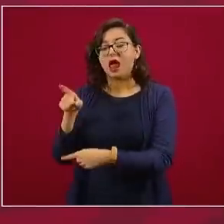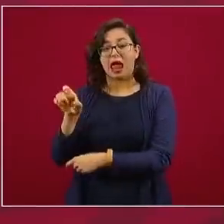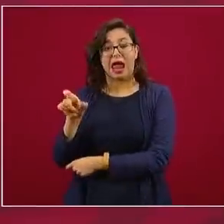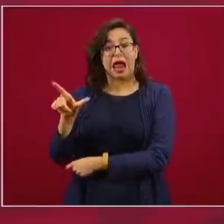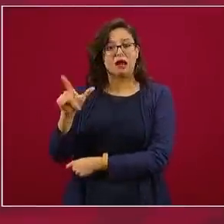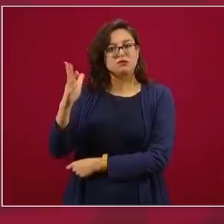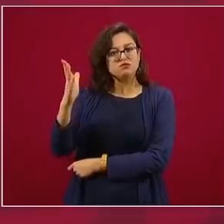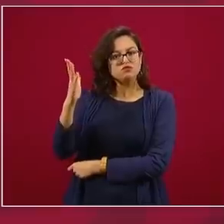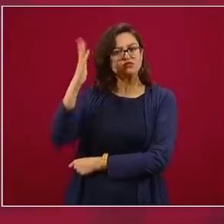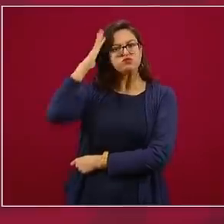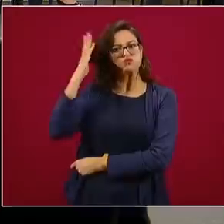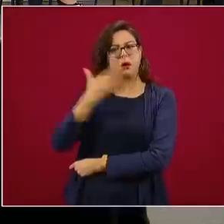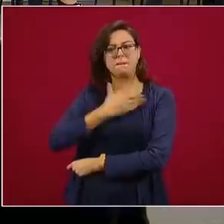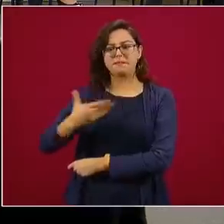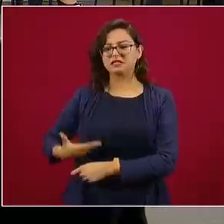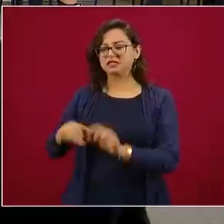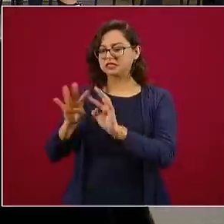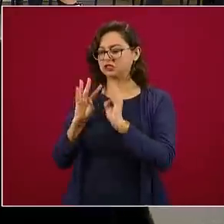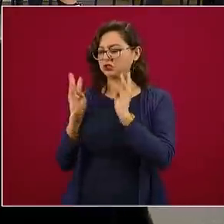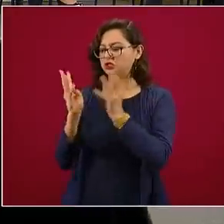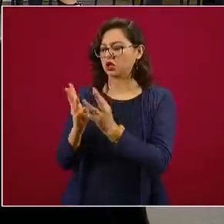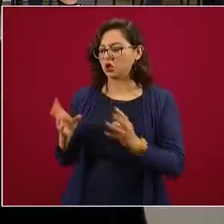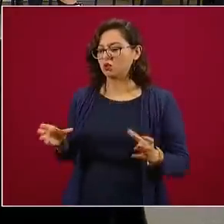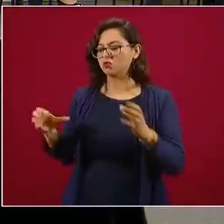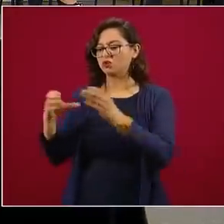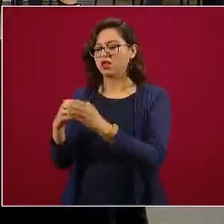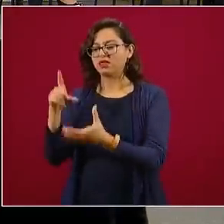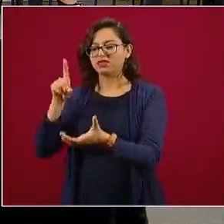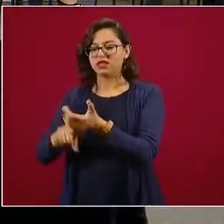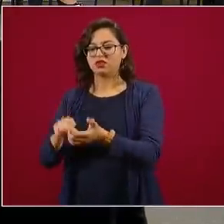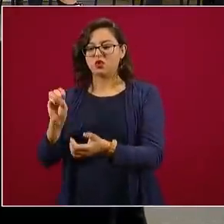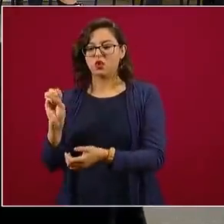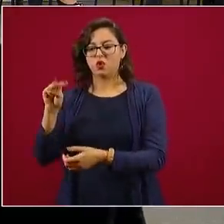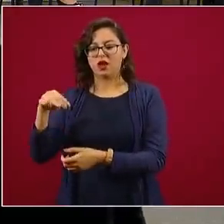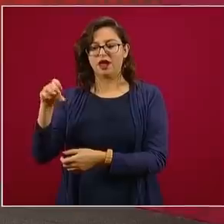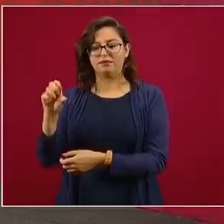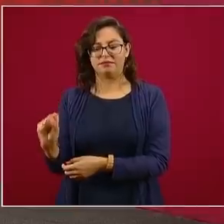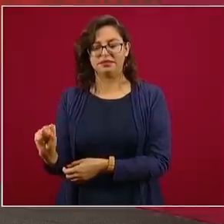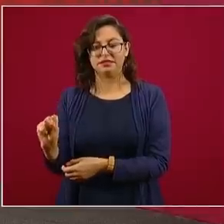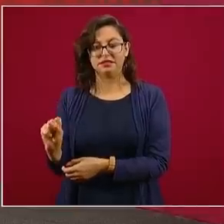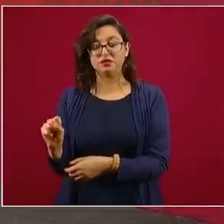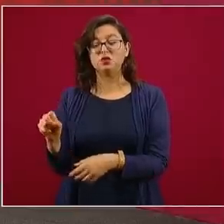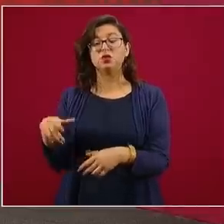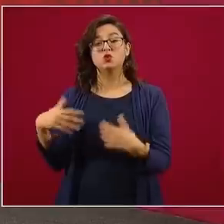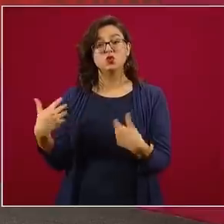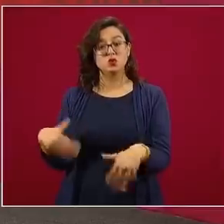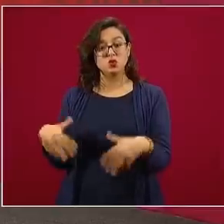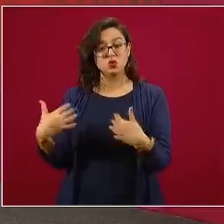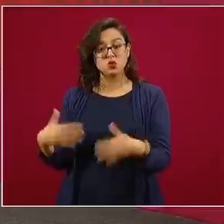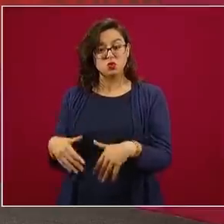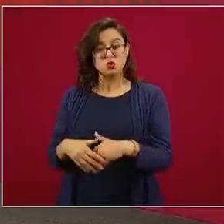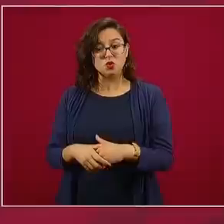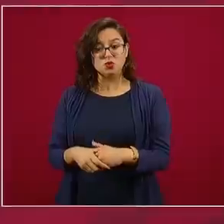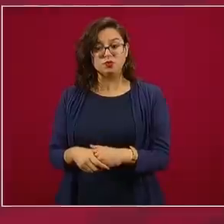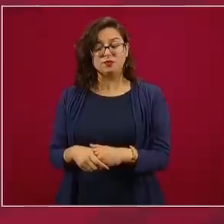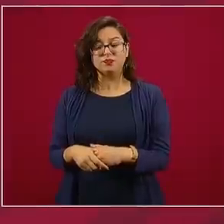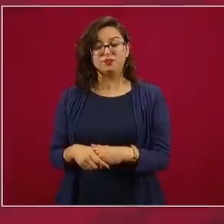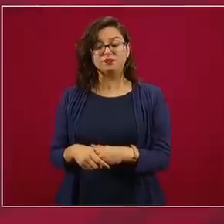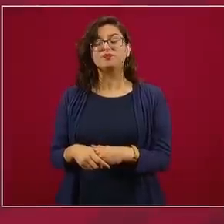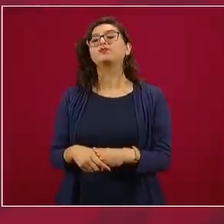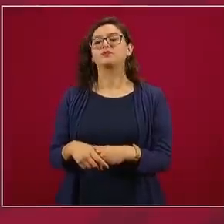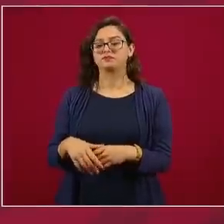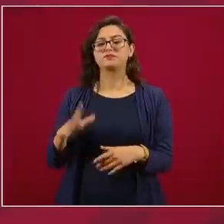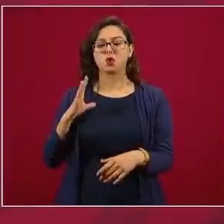es el presidente del Comité Asesor Estratégico de Inmunizaciones de la Organización Mundial de la Salud y es